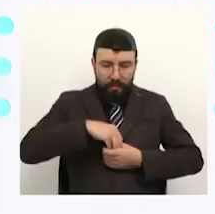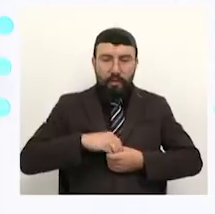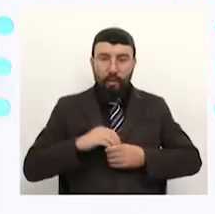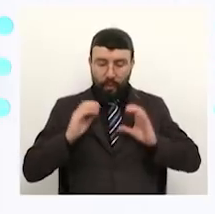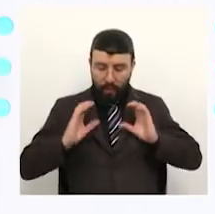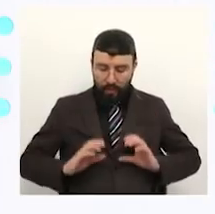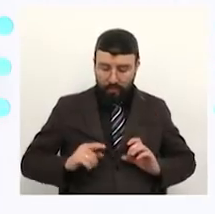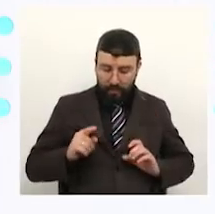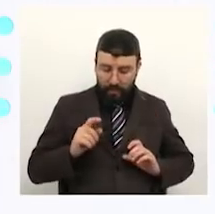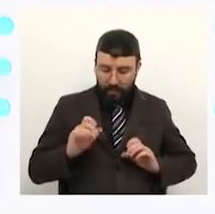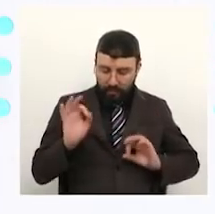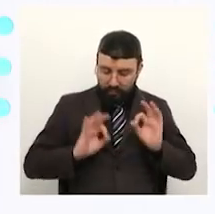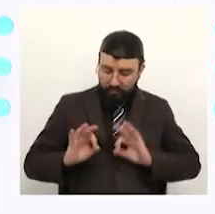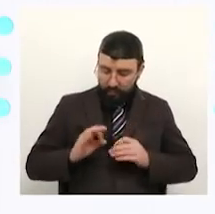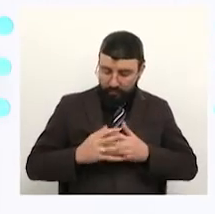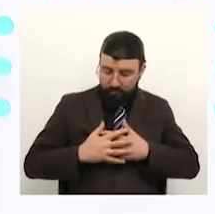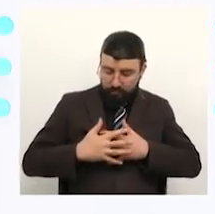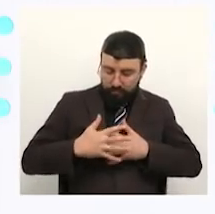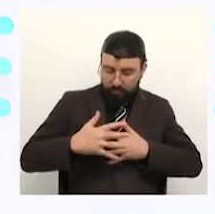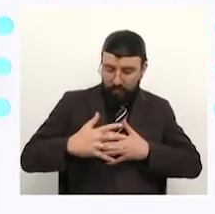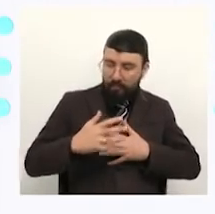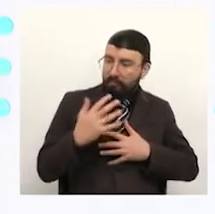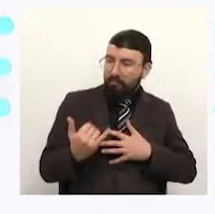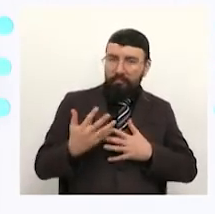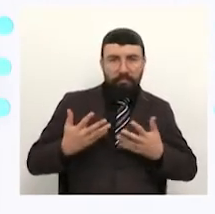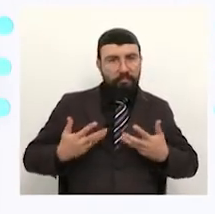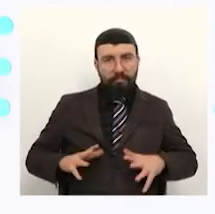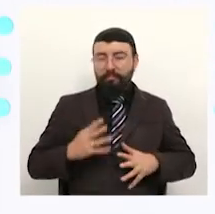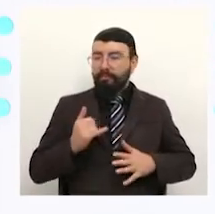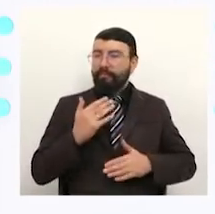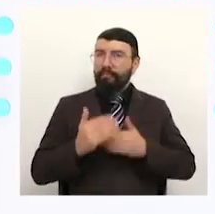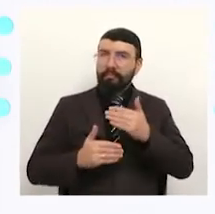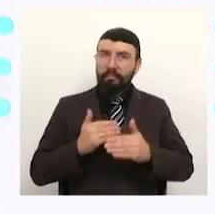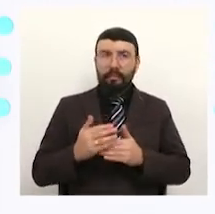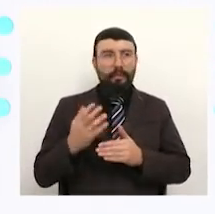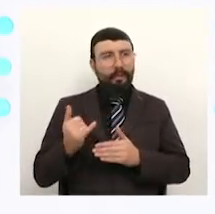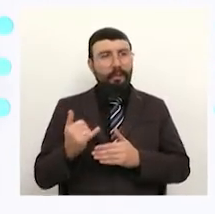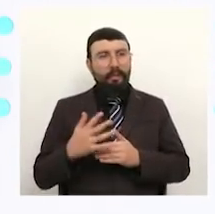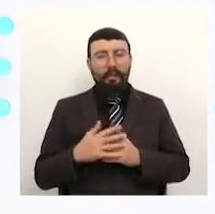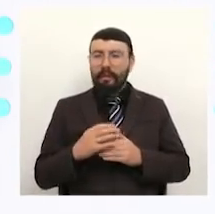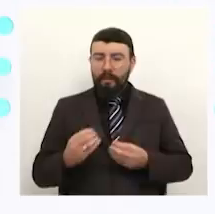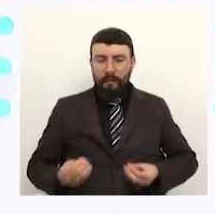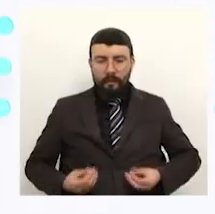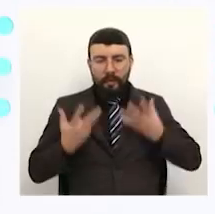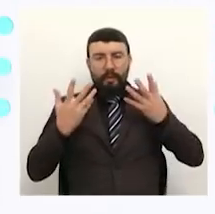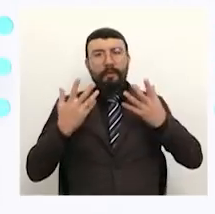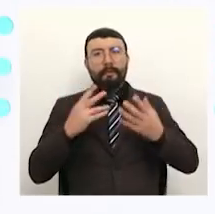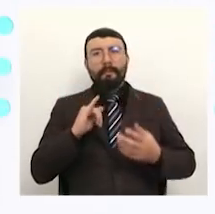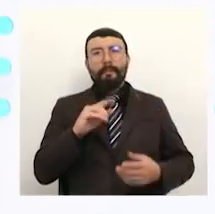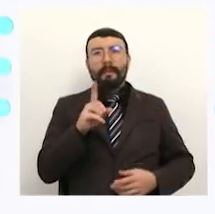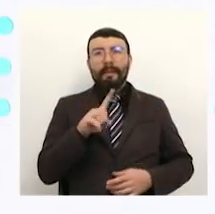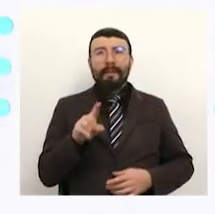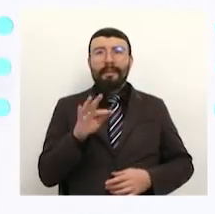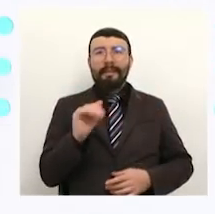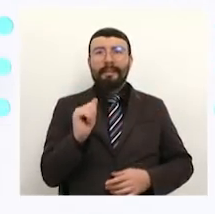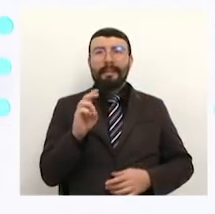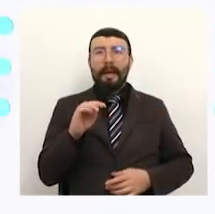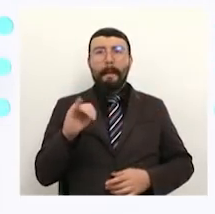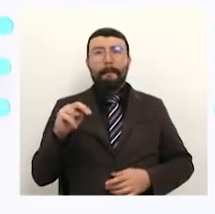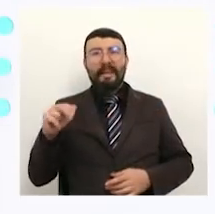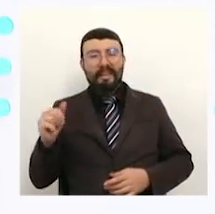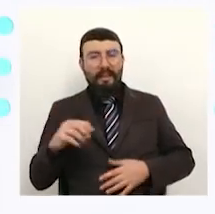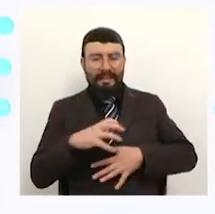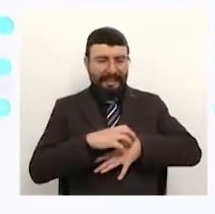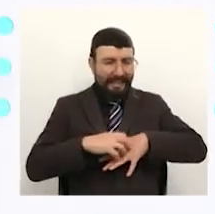digamos que se eleva contra con cualquier proceso alérgico cierto se libera histamina es en todas las alergias en las urticarias